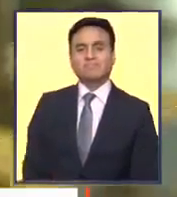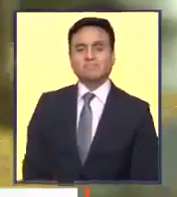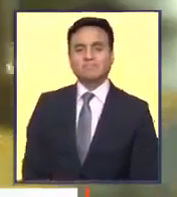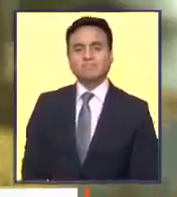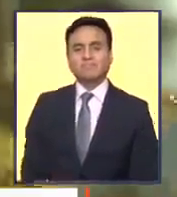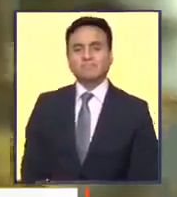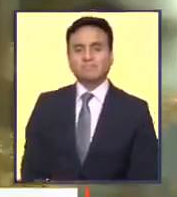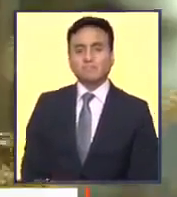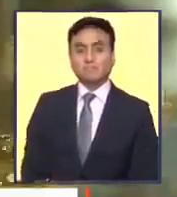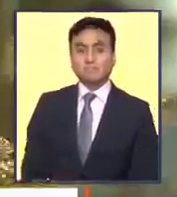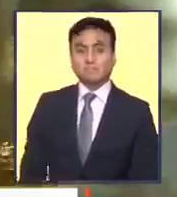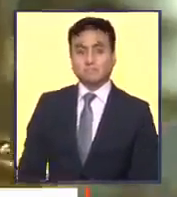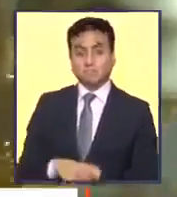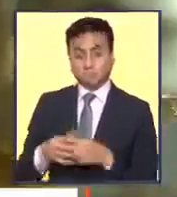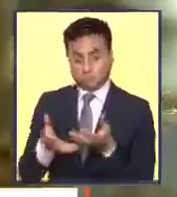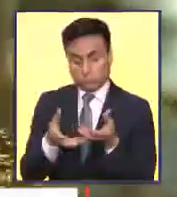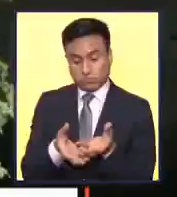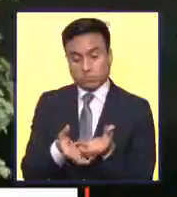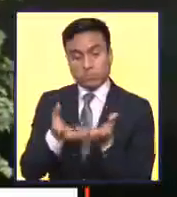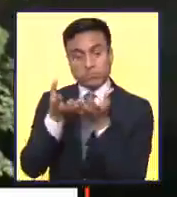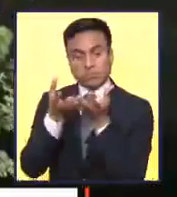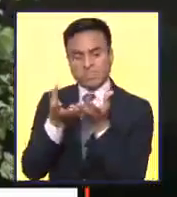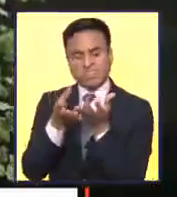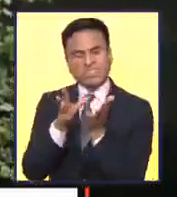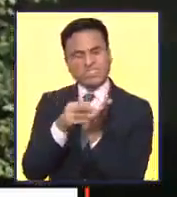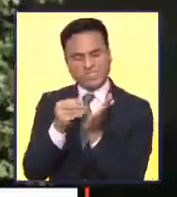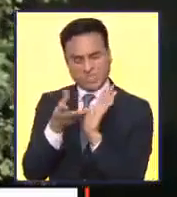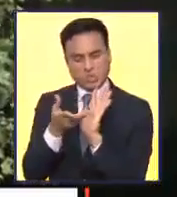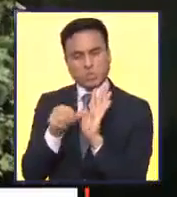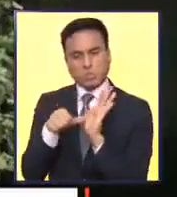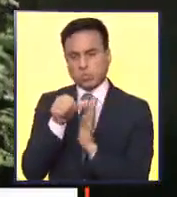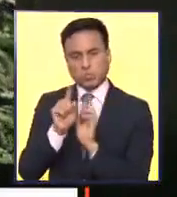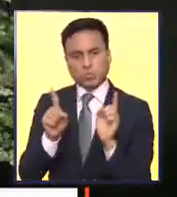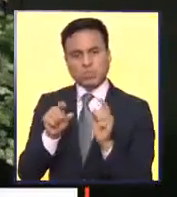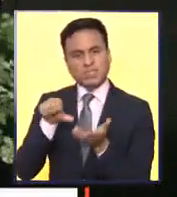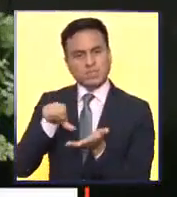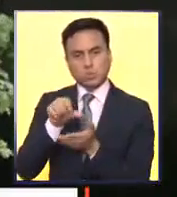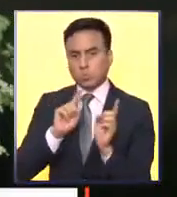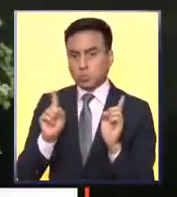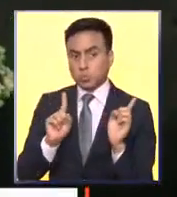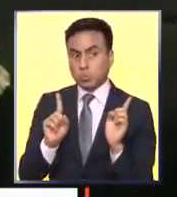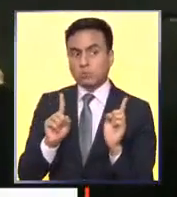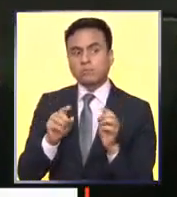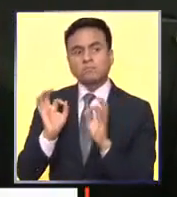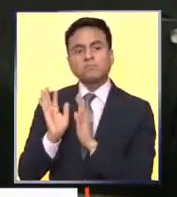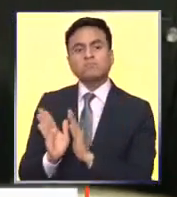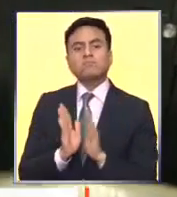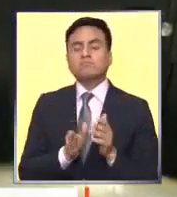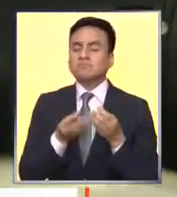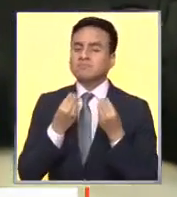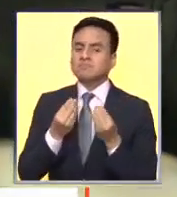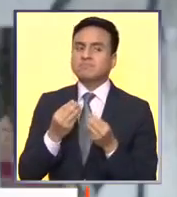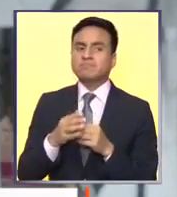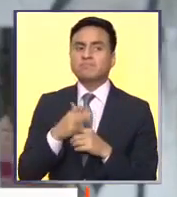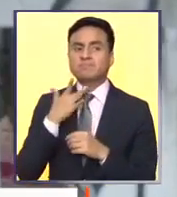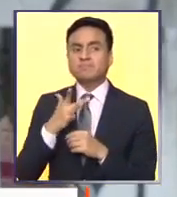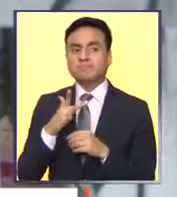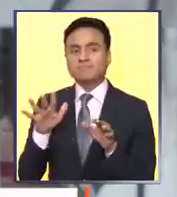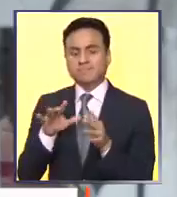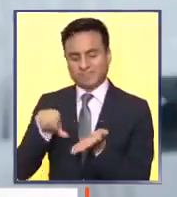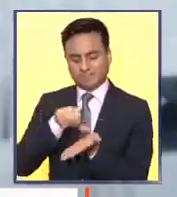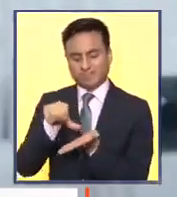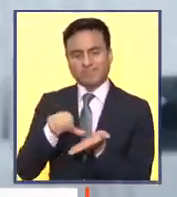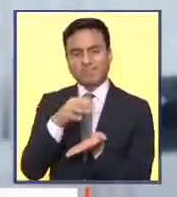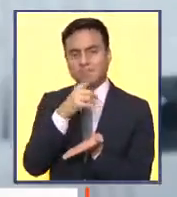Al tomar uno de estos churros, las manos no quedan grasientas, no quedan aceitosas. Están muy bien preparados porque usan un aceite